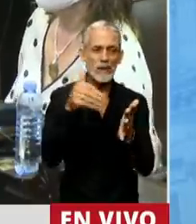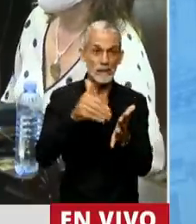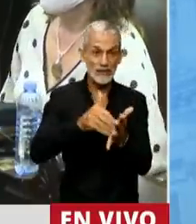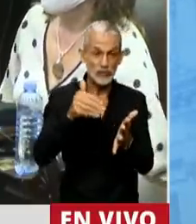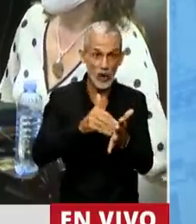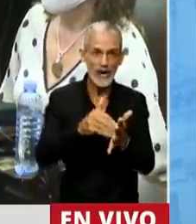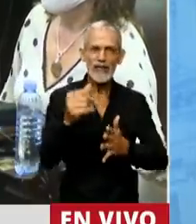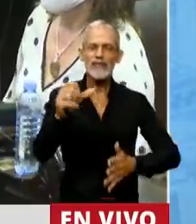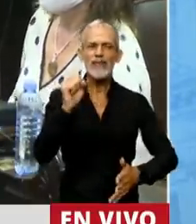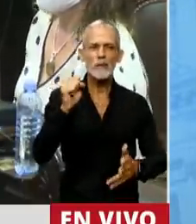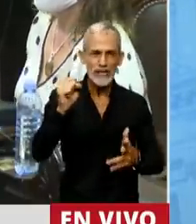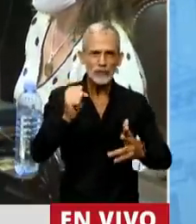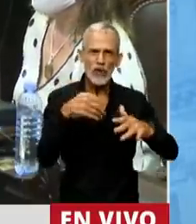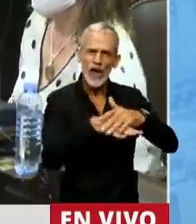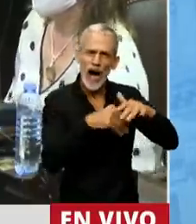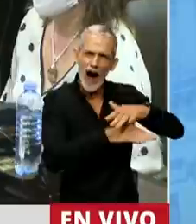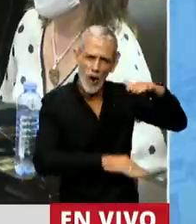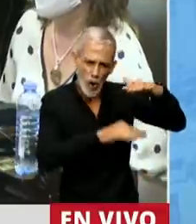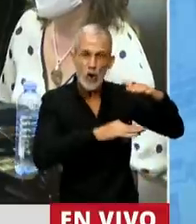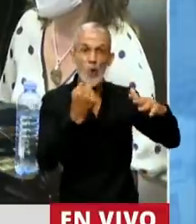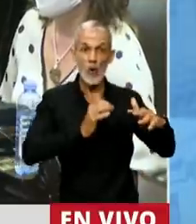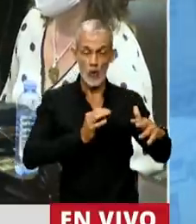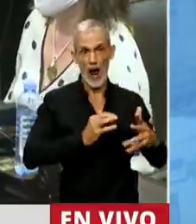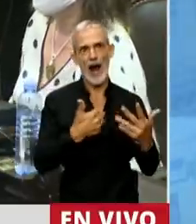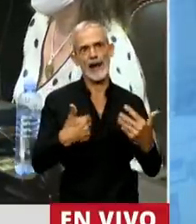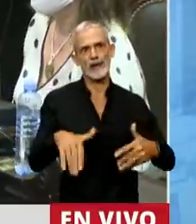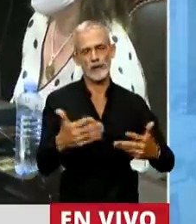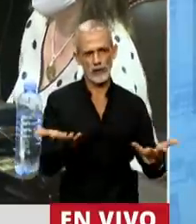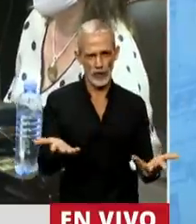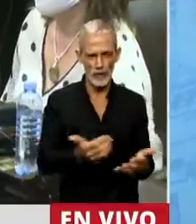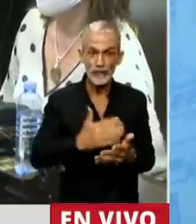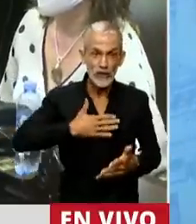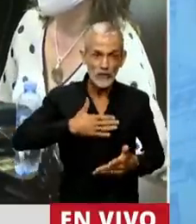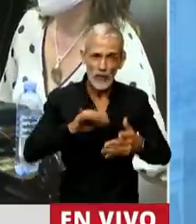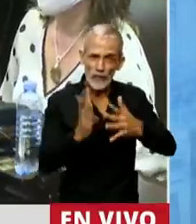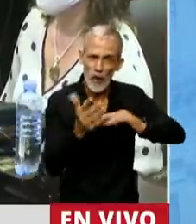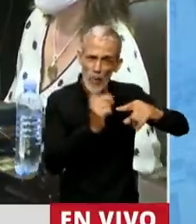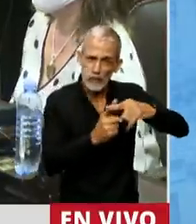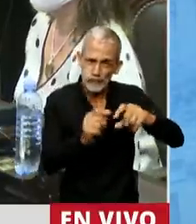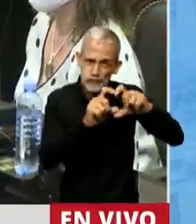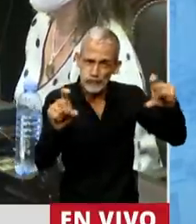100.000 millones de pesos de ahorro en un año, muchachos. Nuestra fórmula